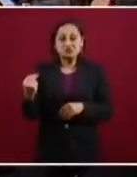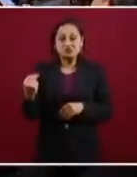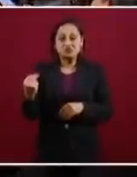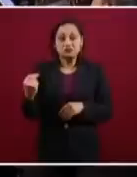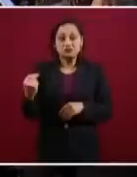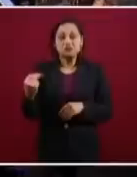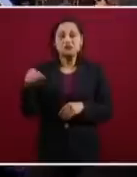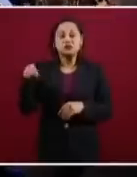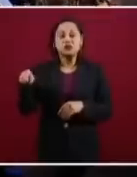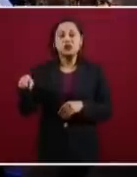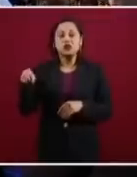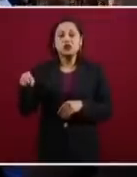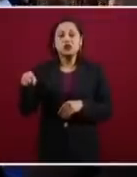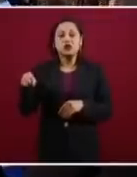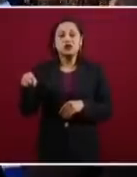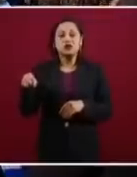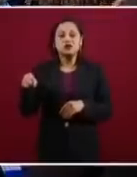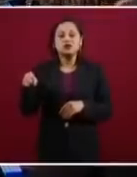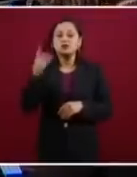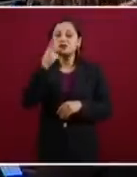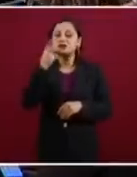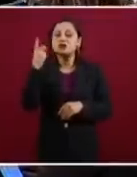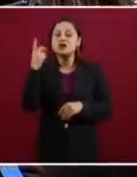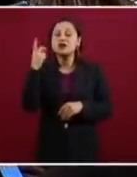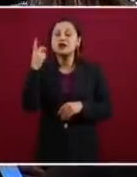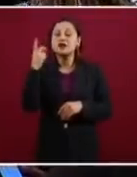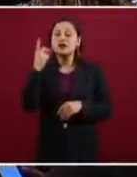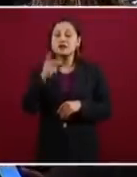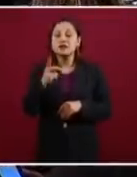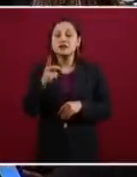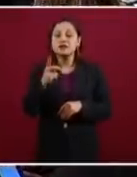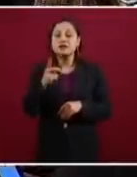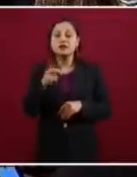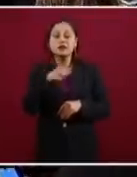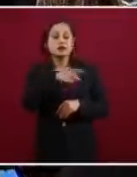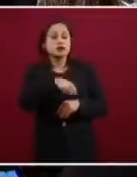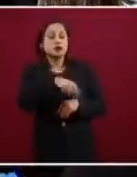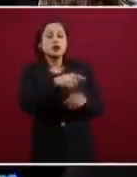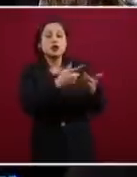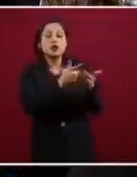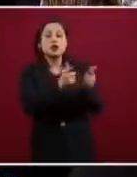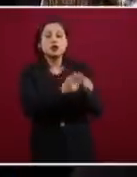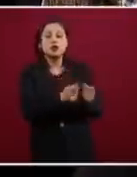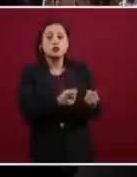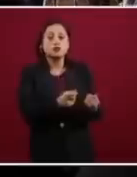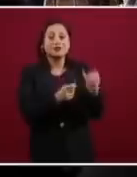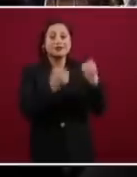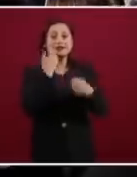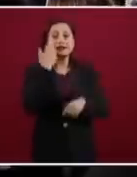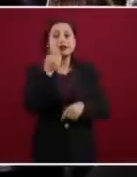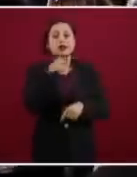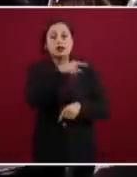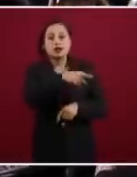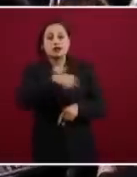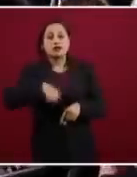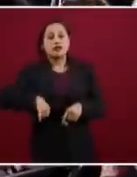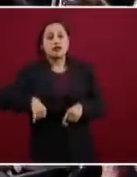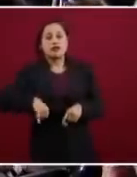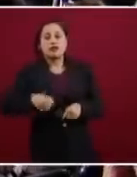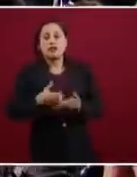un negocio que quieren hacer un grupo no estamos buscando conciliar